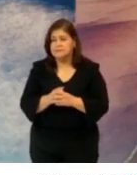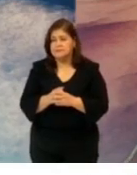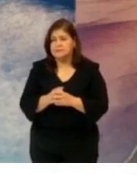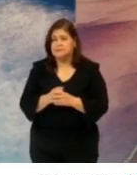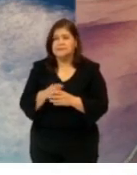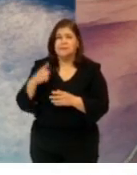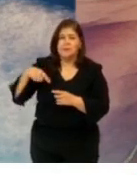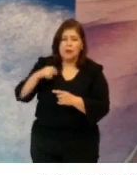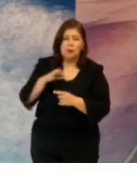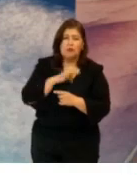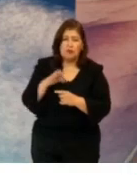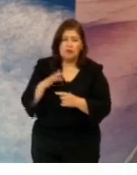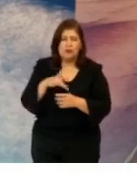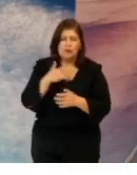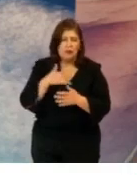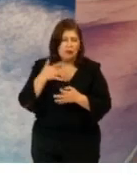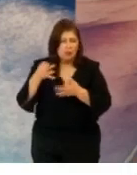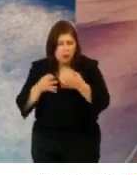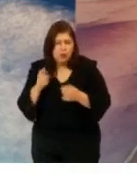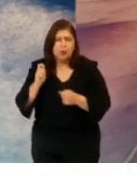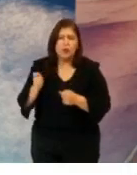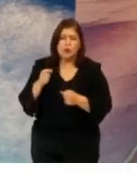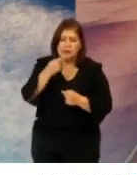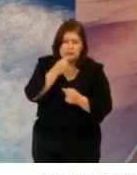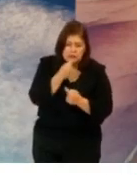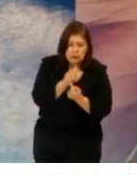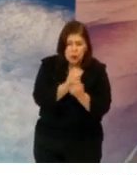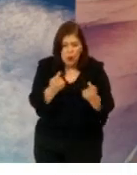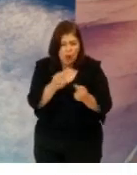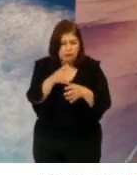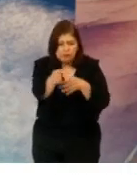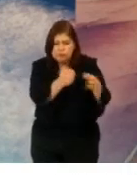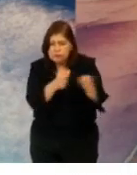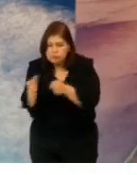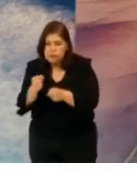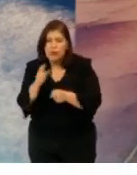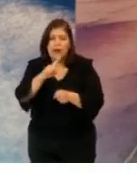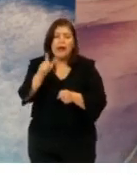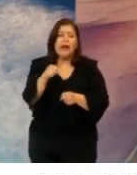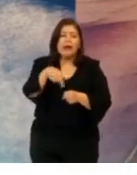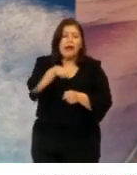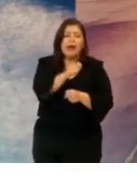envicia los niños, los jóvenes, entonces crea la demanda.